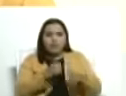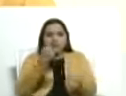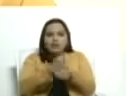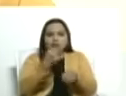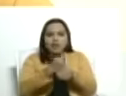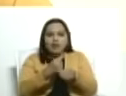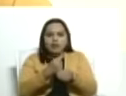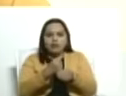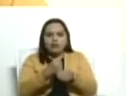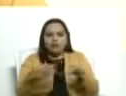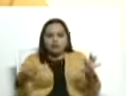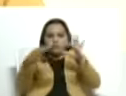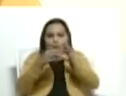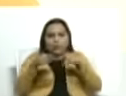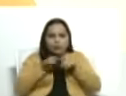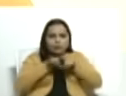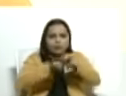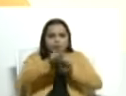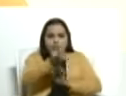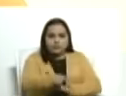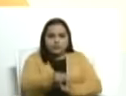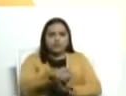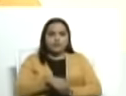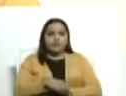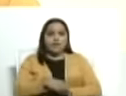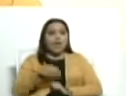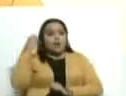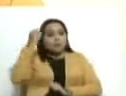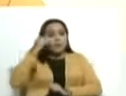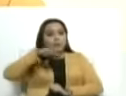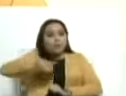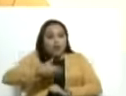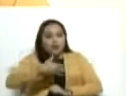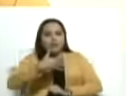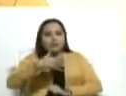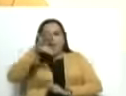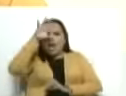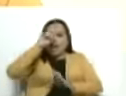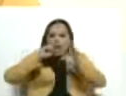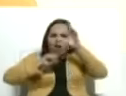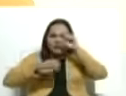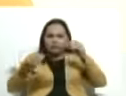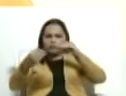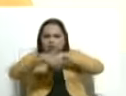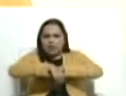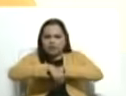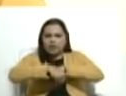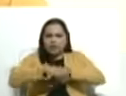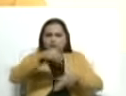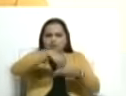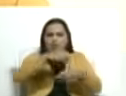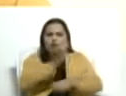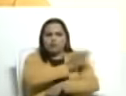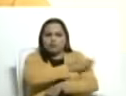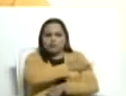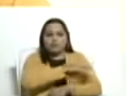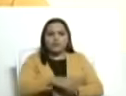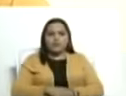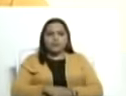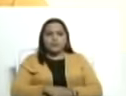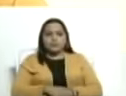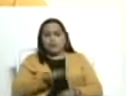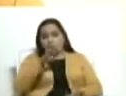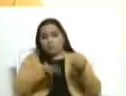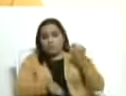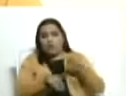una candidatura unitaria. ¿Cree que podrá haber entendimiento ante estas circunstancias? Y finalmente, algunos sectores